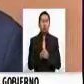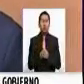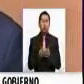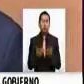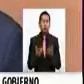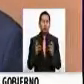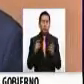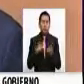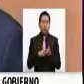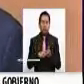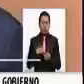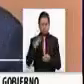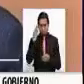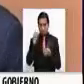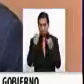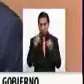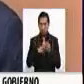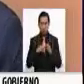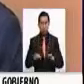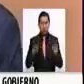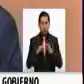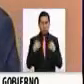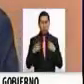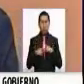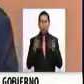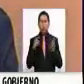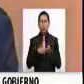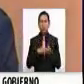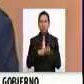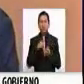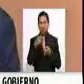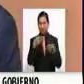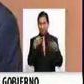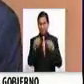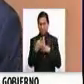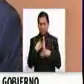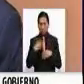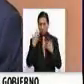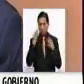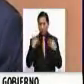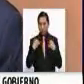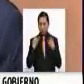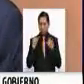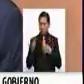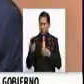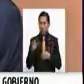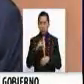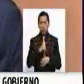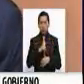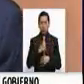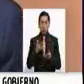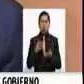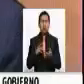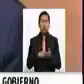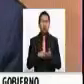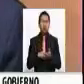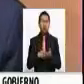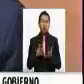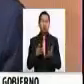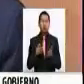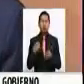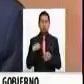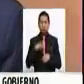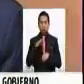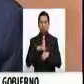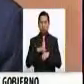sobre eso tengo reportes específicos pero en este caso en concreto aún no tengo un reporte de la fecha obviamente nuestra